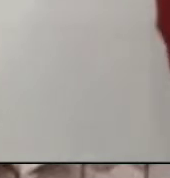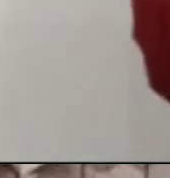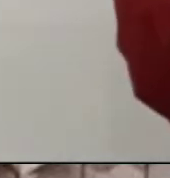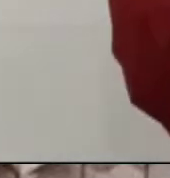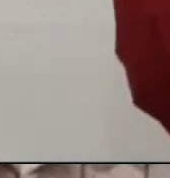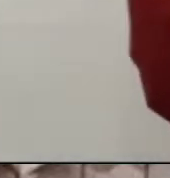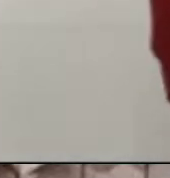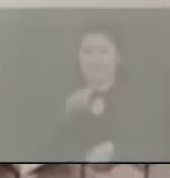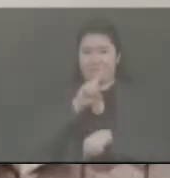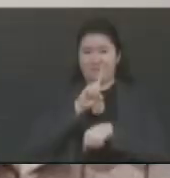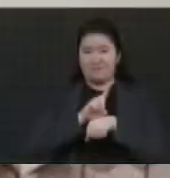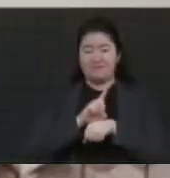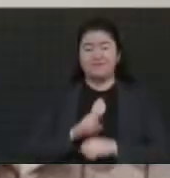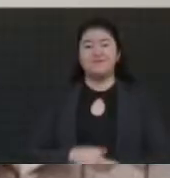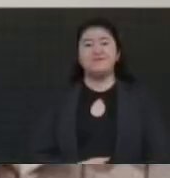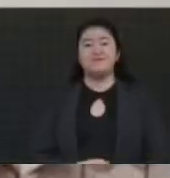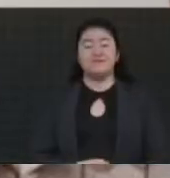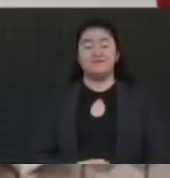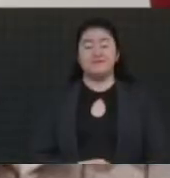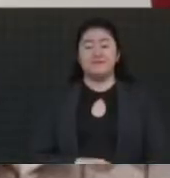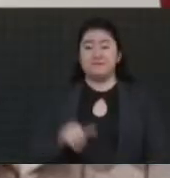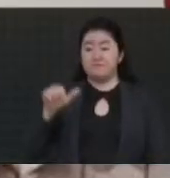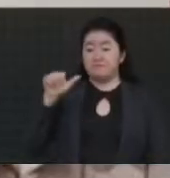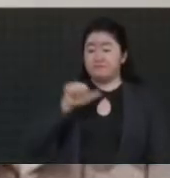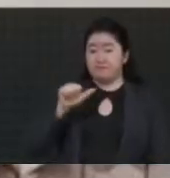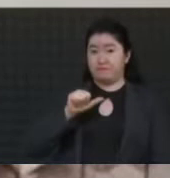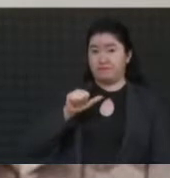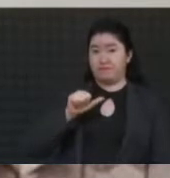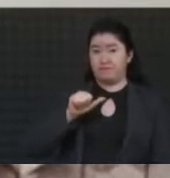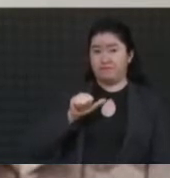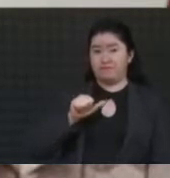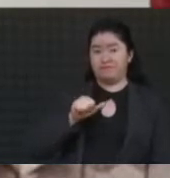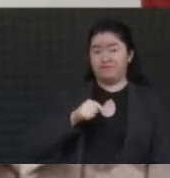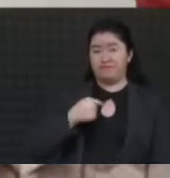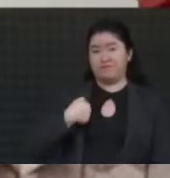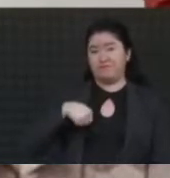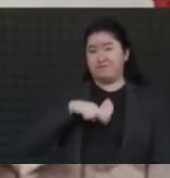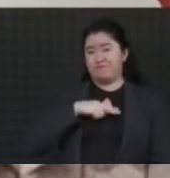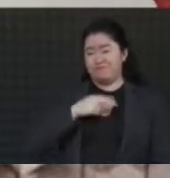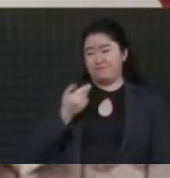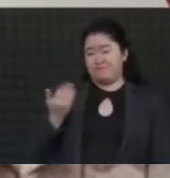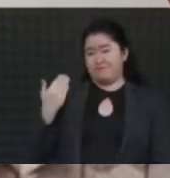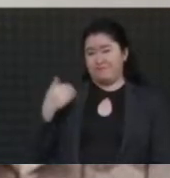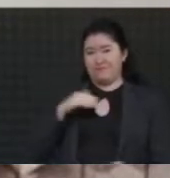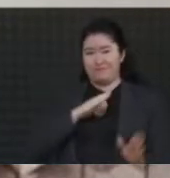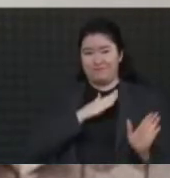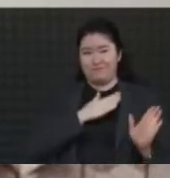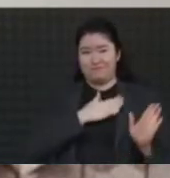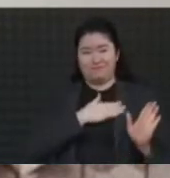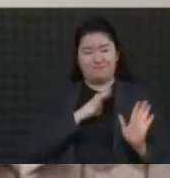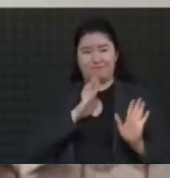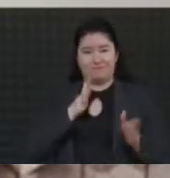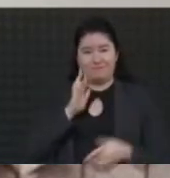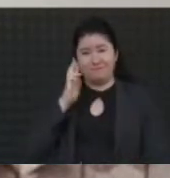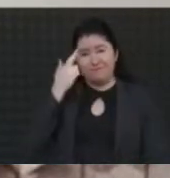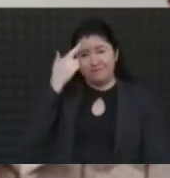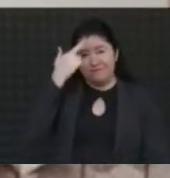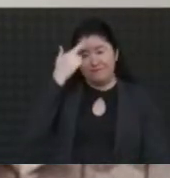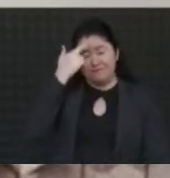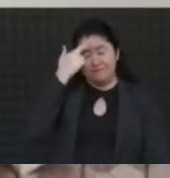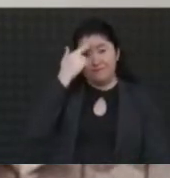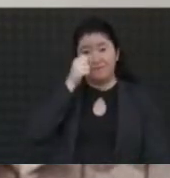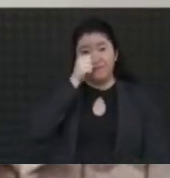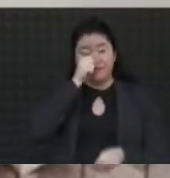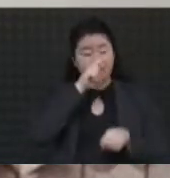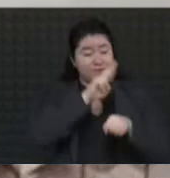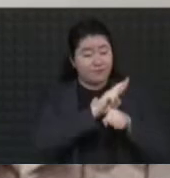Muy buenos días. El día de hoy, como nos comprometimos, nuestro